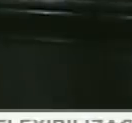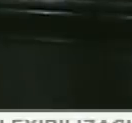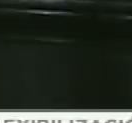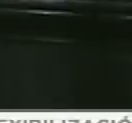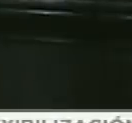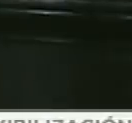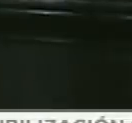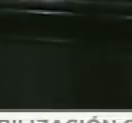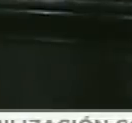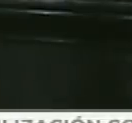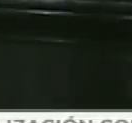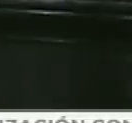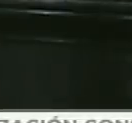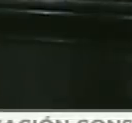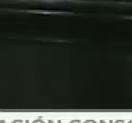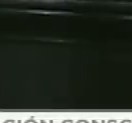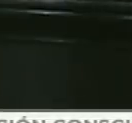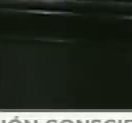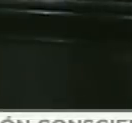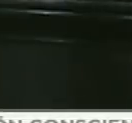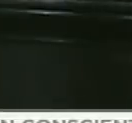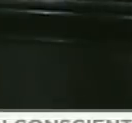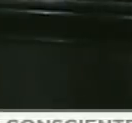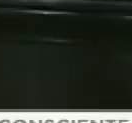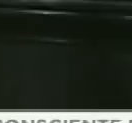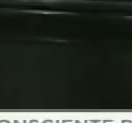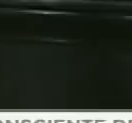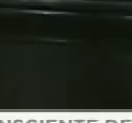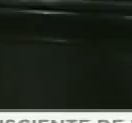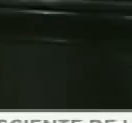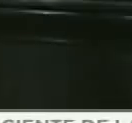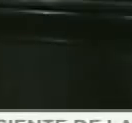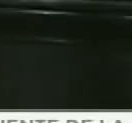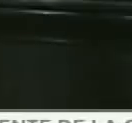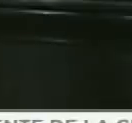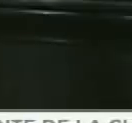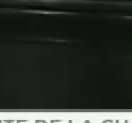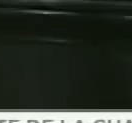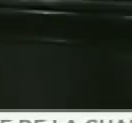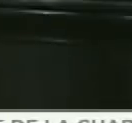los gobernadores y protectores de estados a tomar todas las acciones